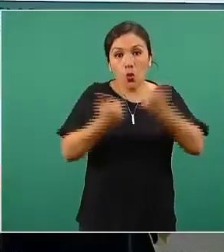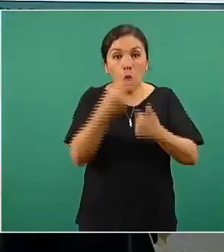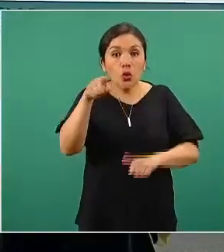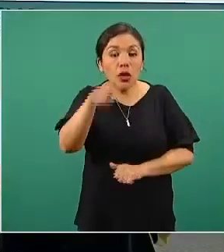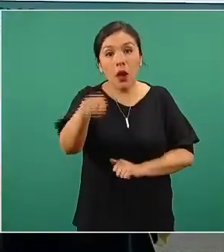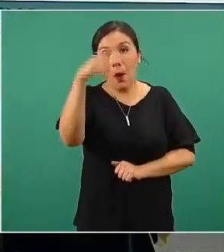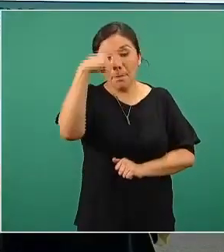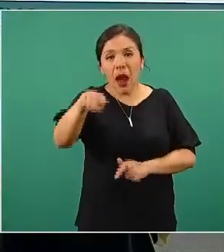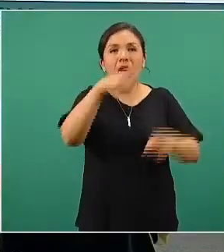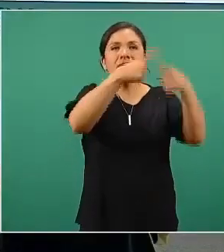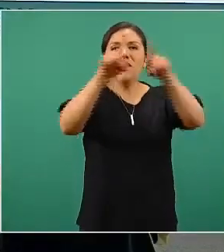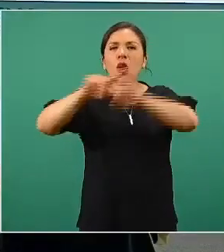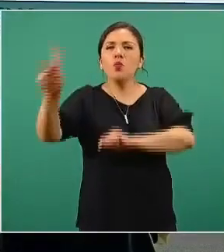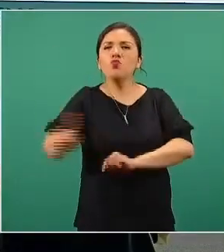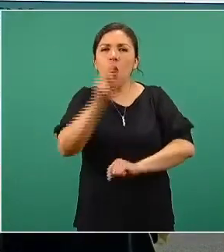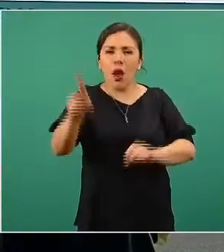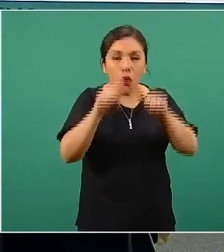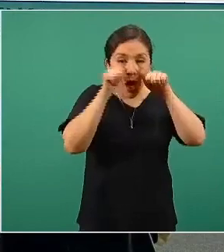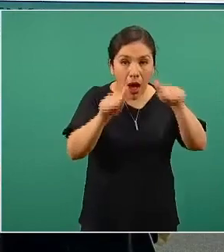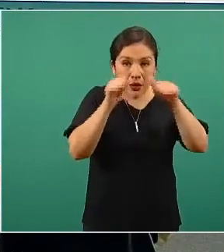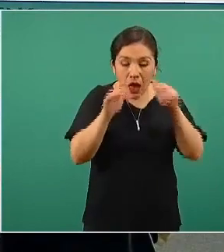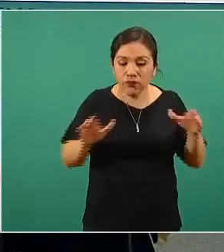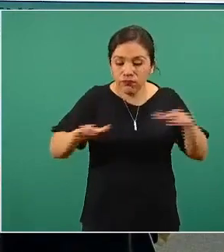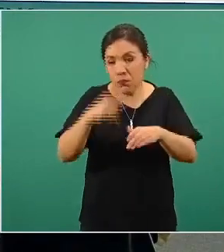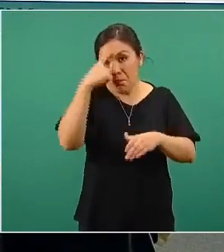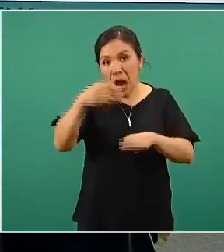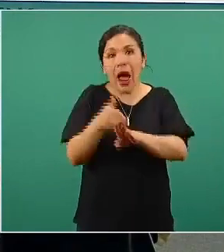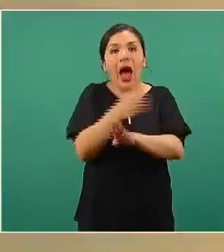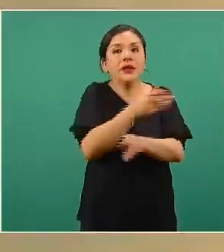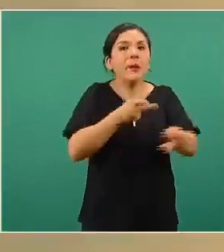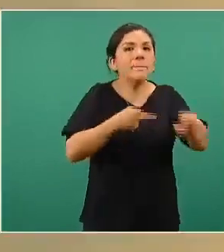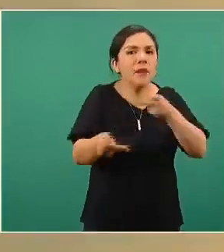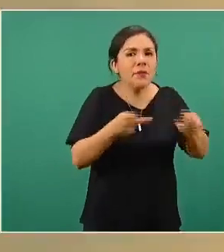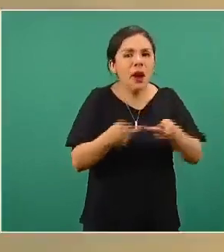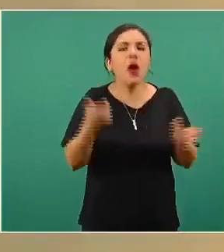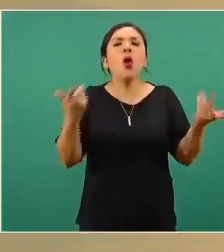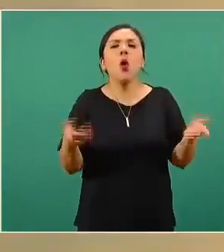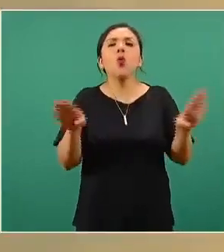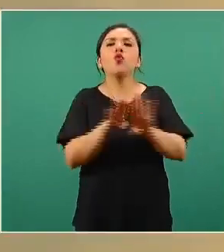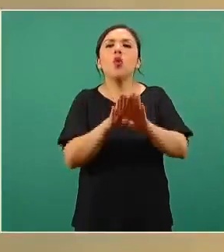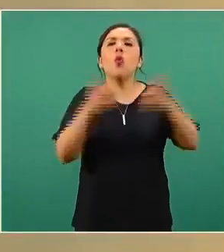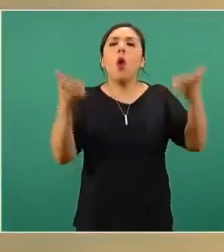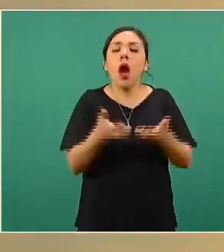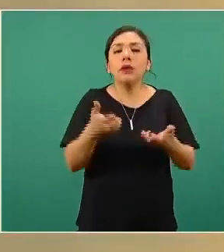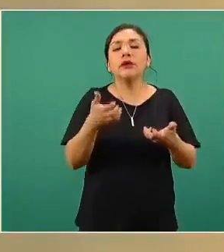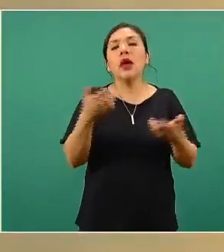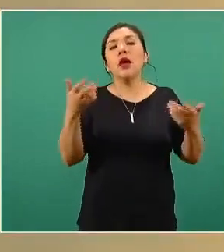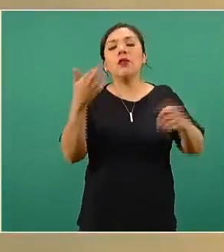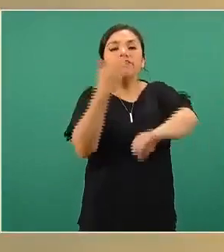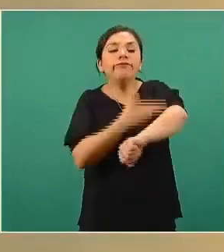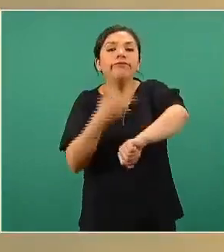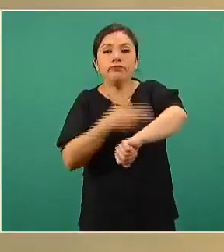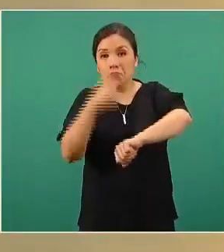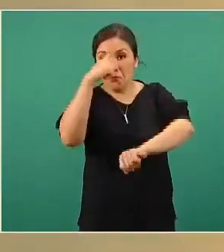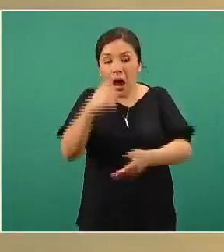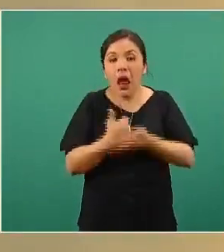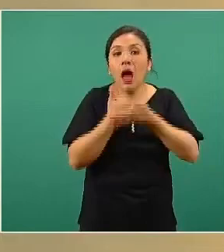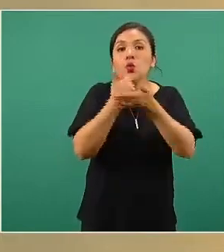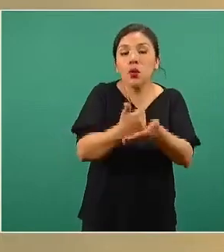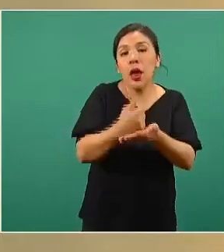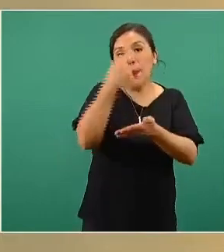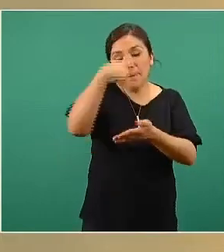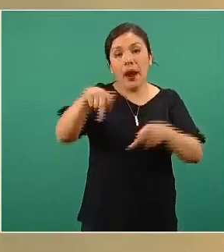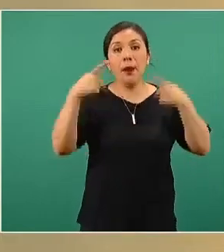las distintas comunidades rurales para ir preparando cuáles son los mecanismos con los que vamos a ayudar a que